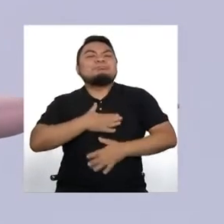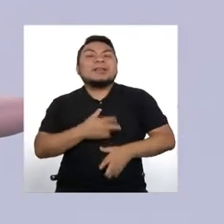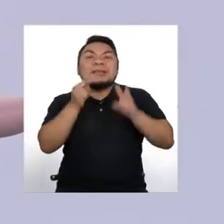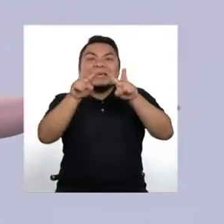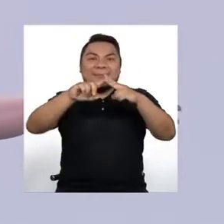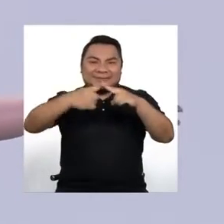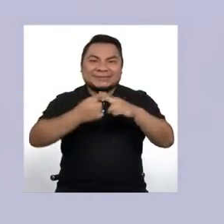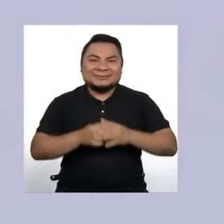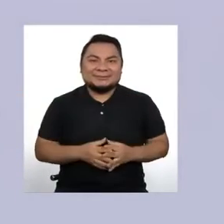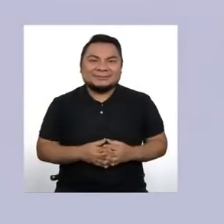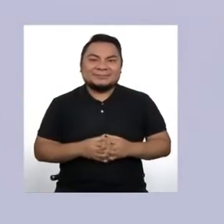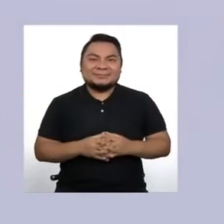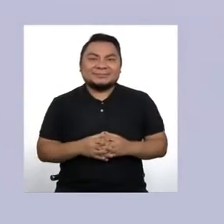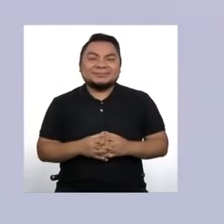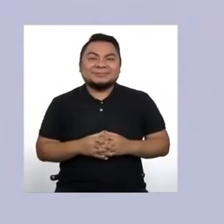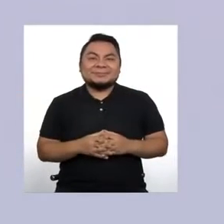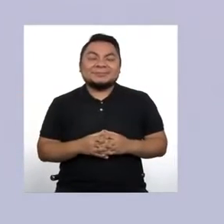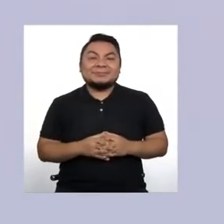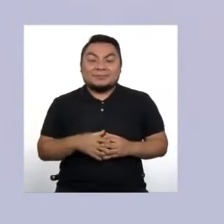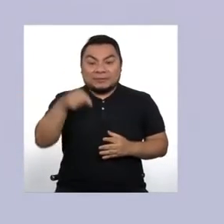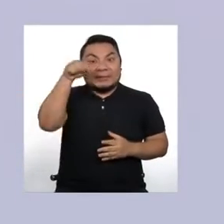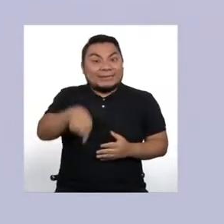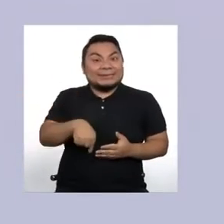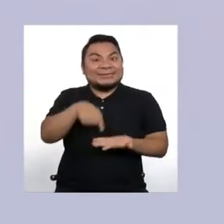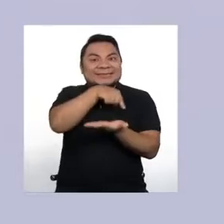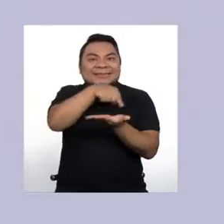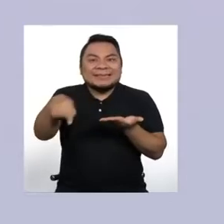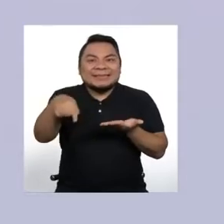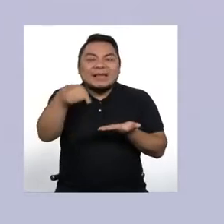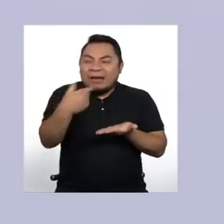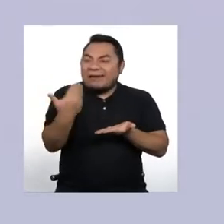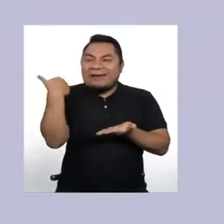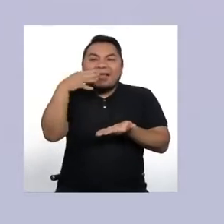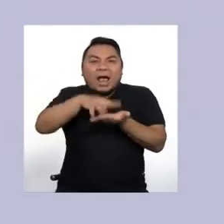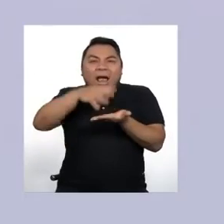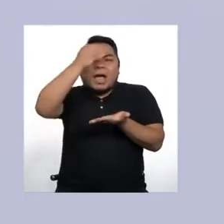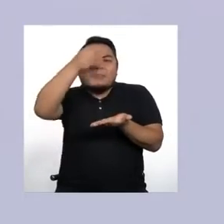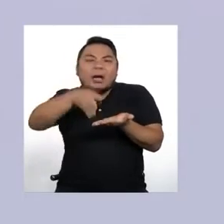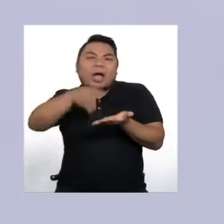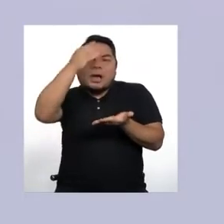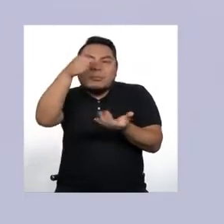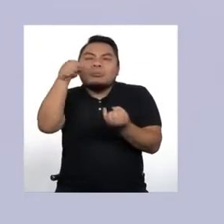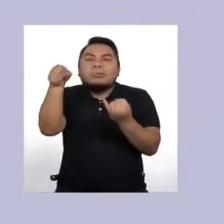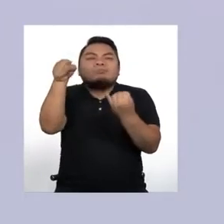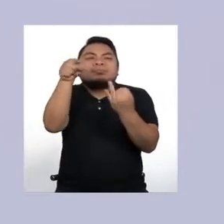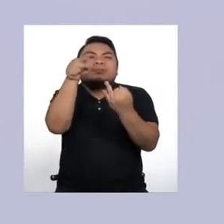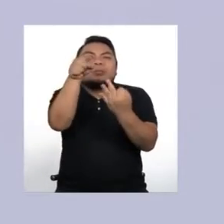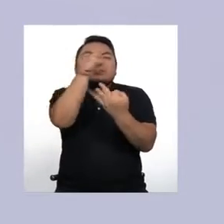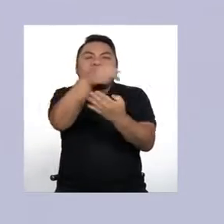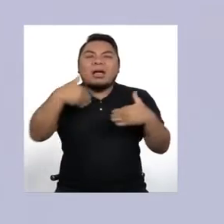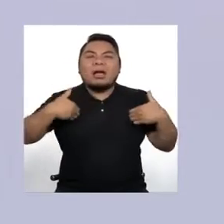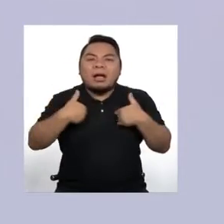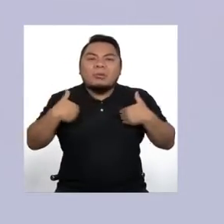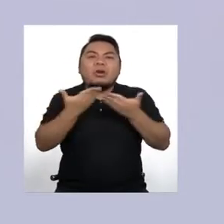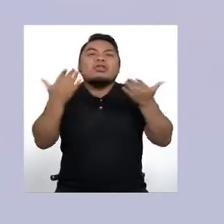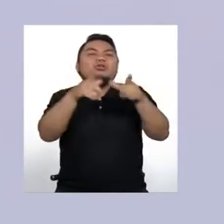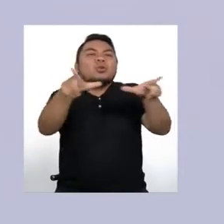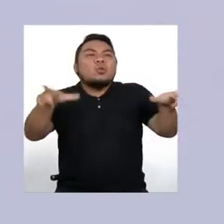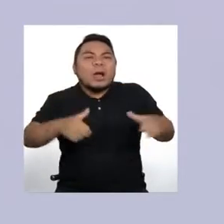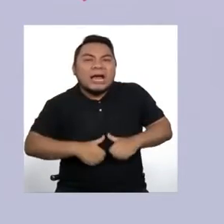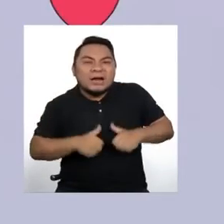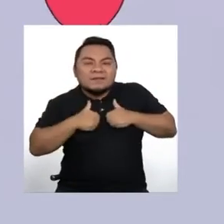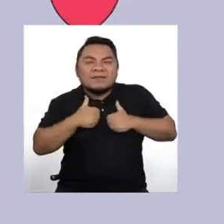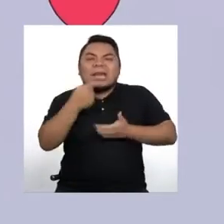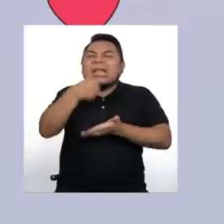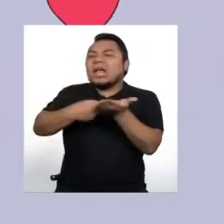de 9 meses de edad, con necesidades educativas especiales asociadas a discapacidad o en riesgo de